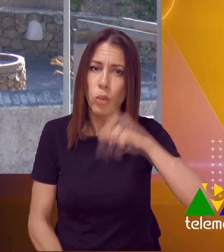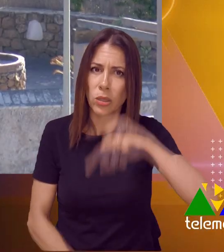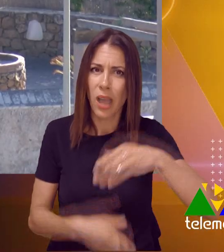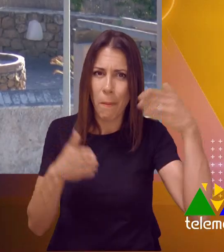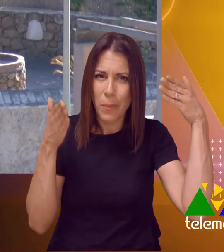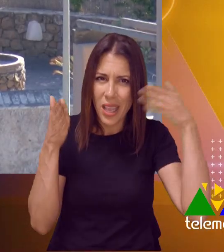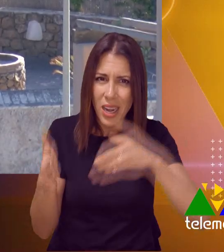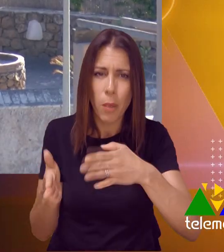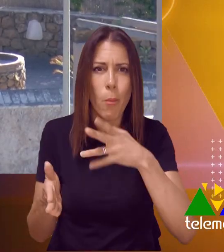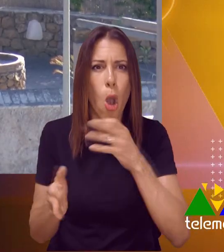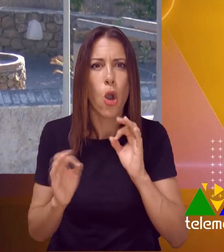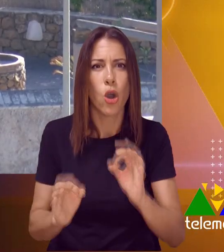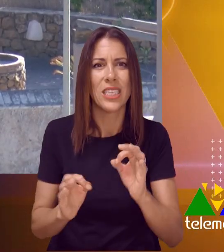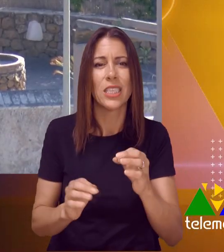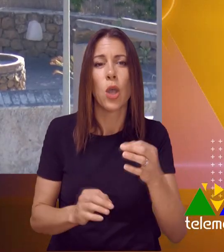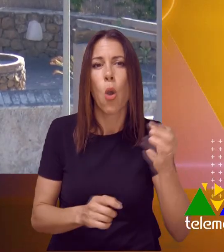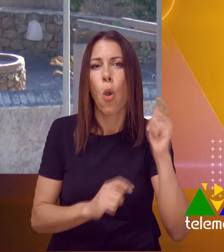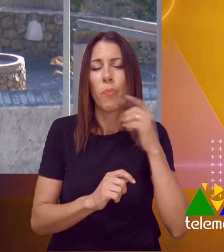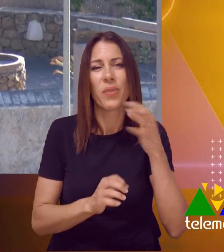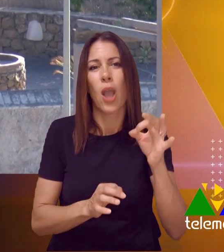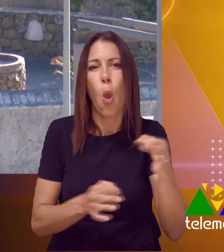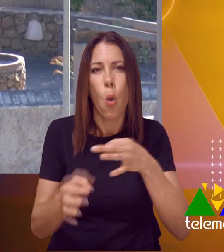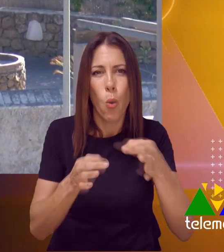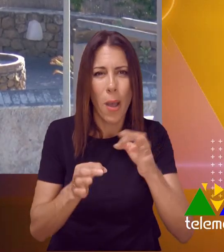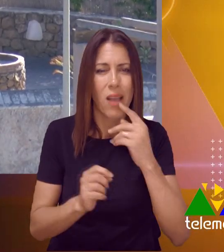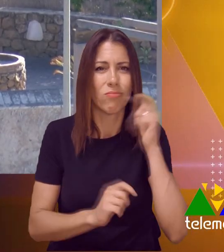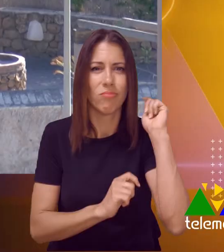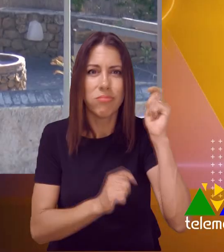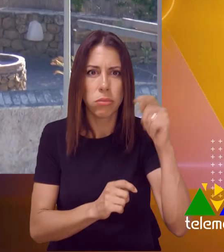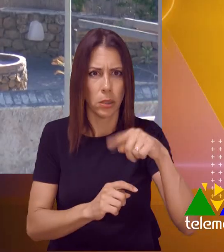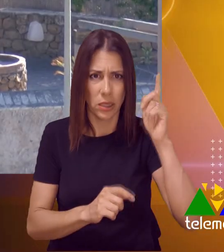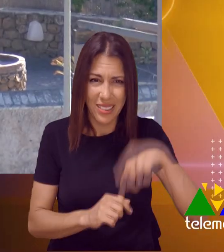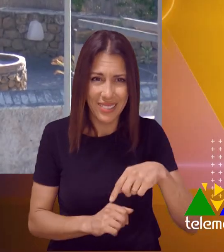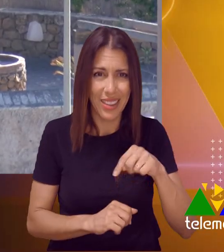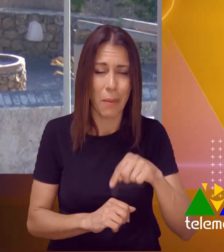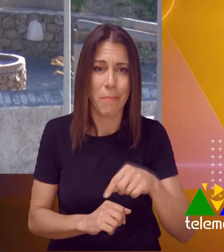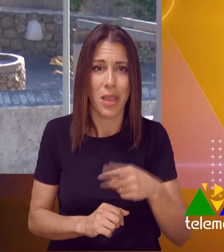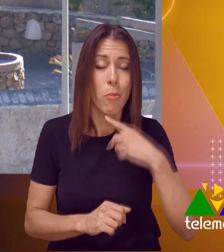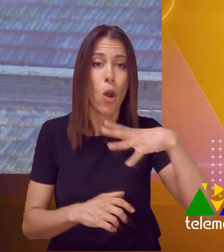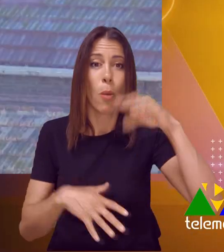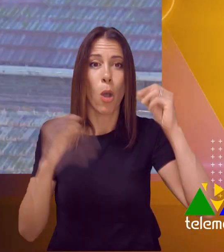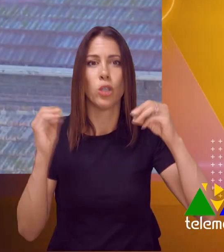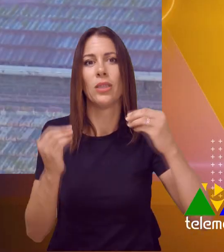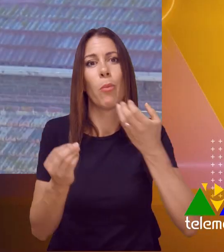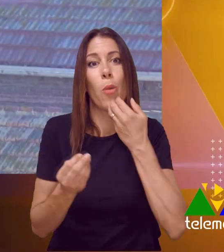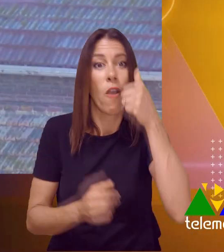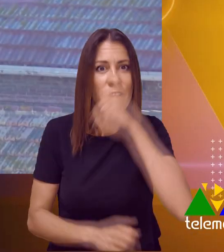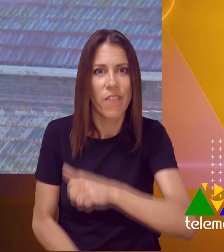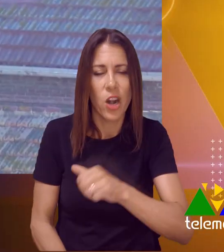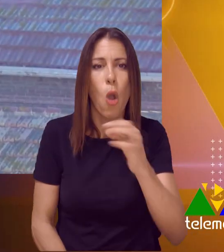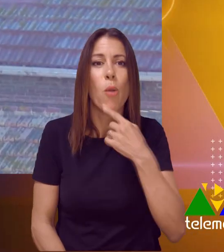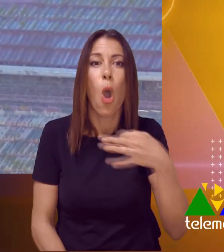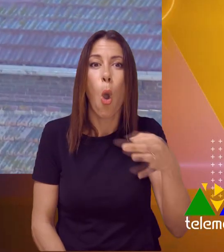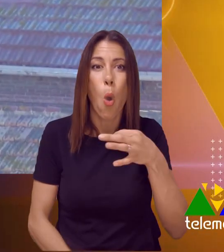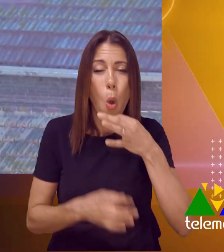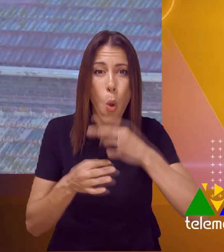la vid y a la viña muy importante, viñas de regadío en Navega y la vid en la zona de los montes de Madalite. El vino de Motril, la uva de Motril